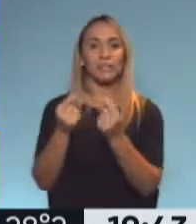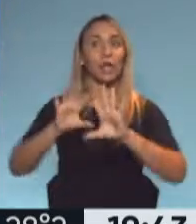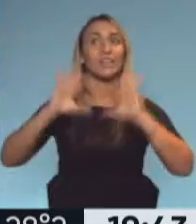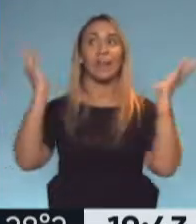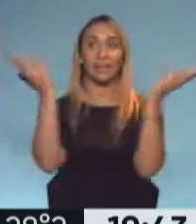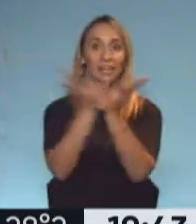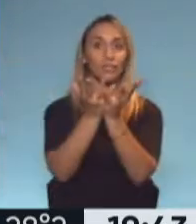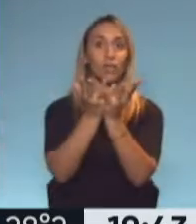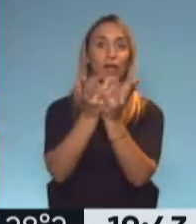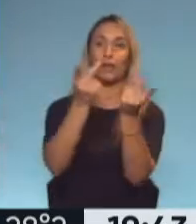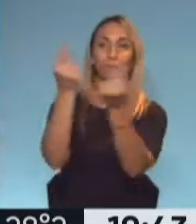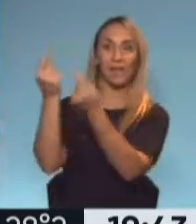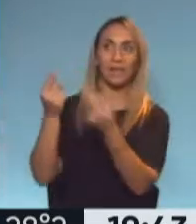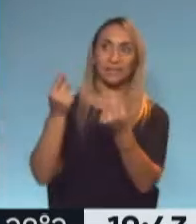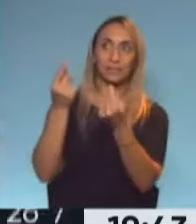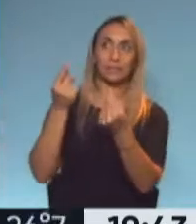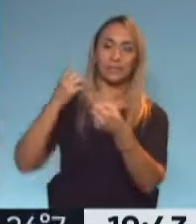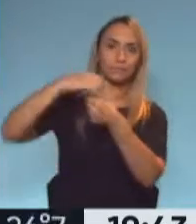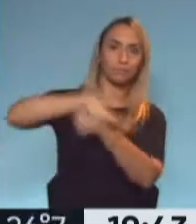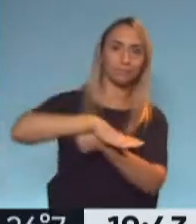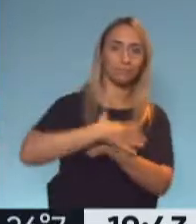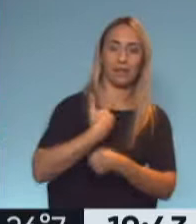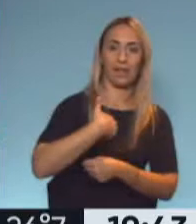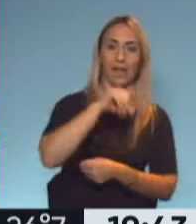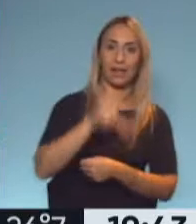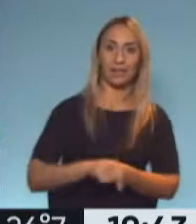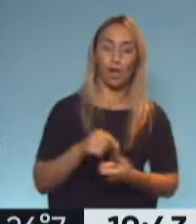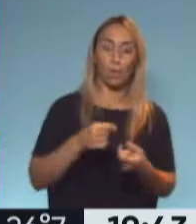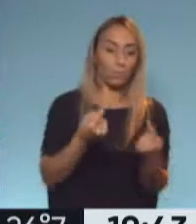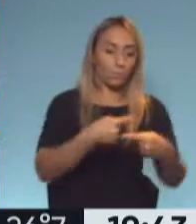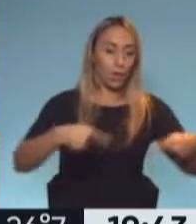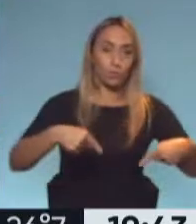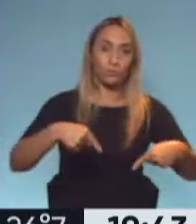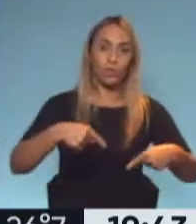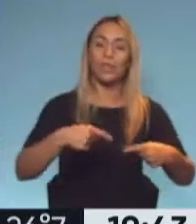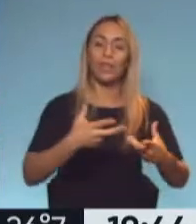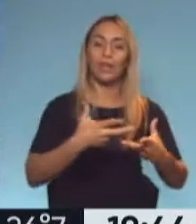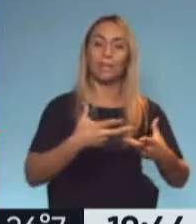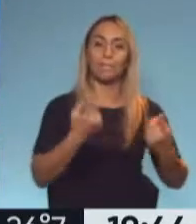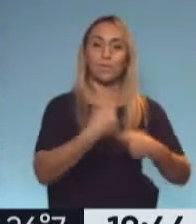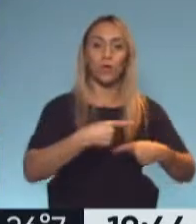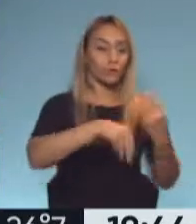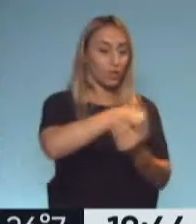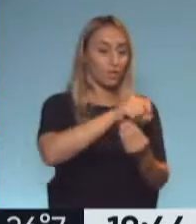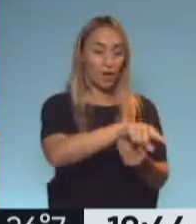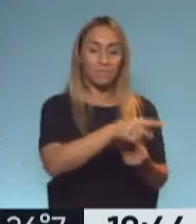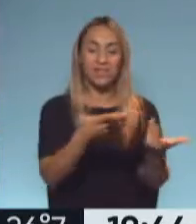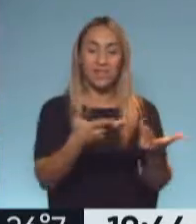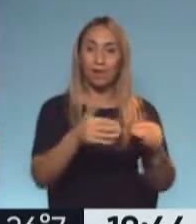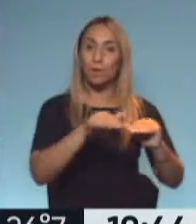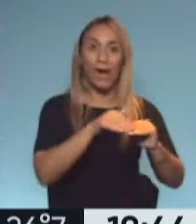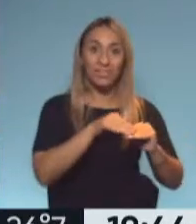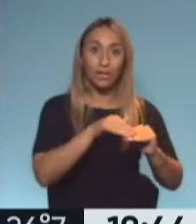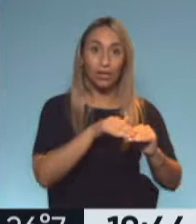no impacten de la manera que sí están impactando en muchos de los productos de la canasta familiar. Y en el caso de los que son